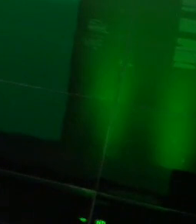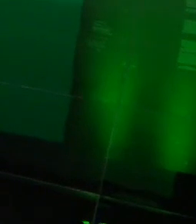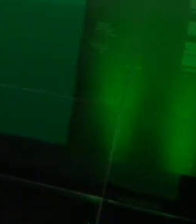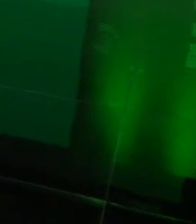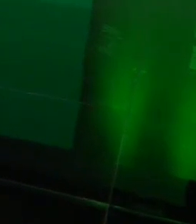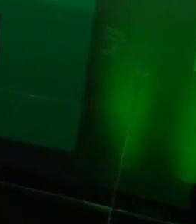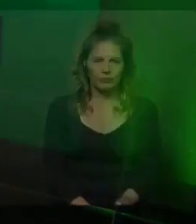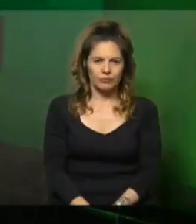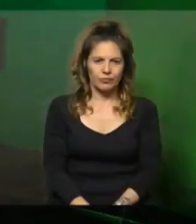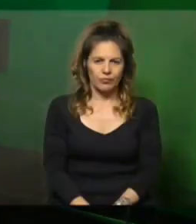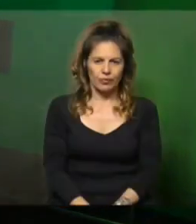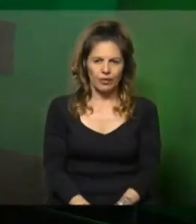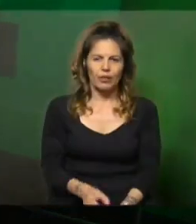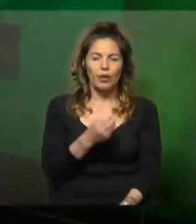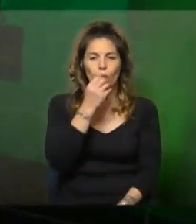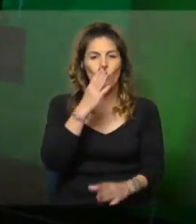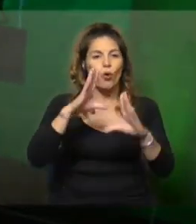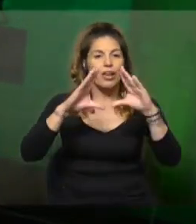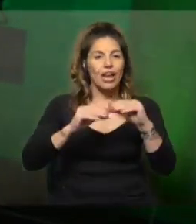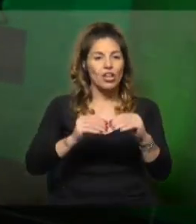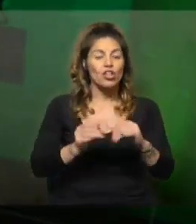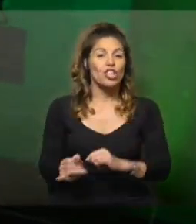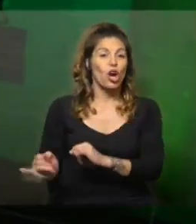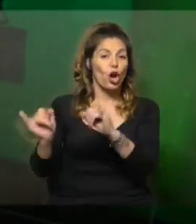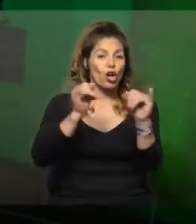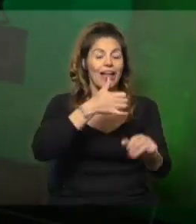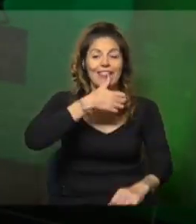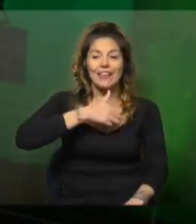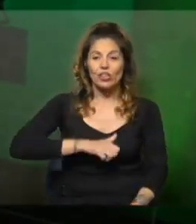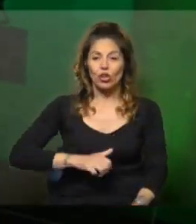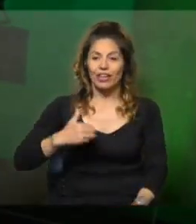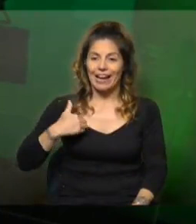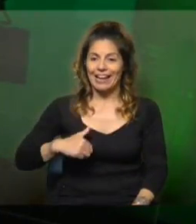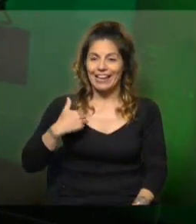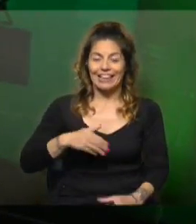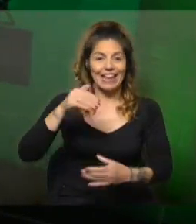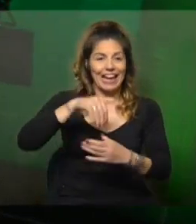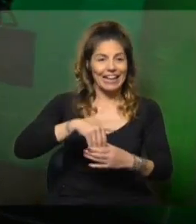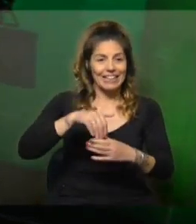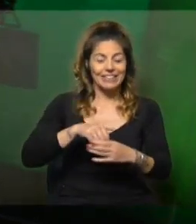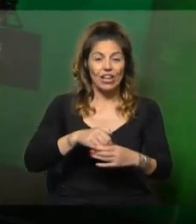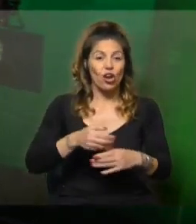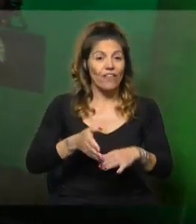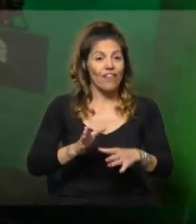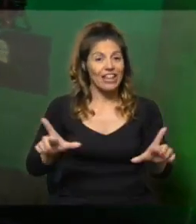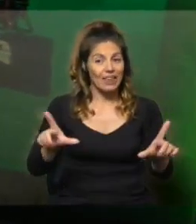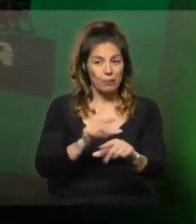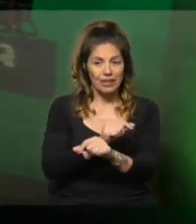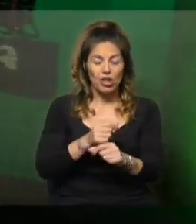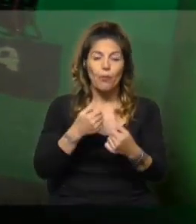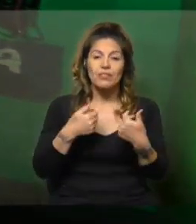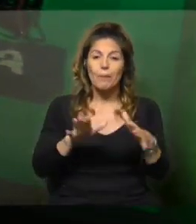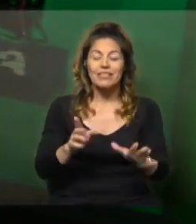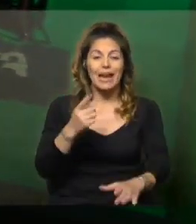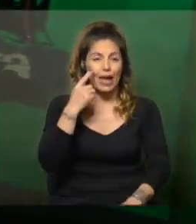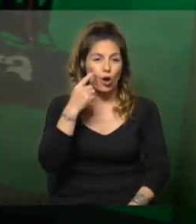qué tal Muy buenas noches señores jornada histórica en la República Argentina elecciones que están llegando a su fin y vamos a comenzar a develar